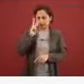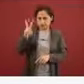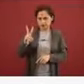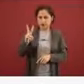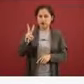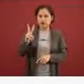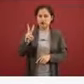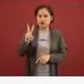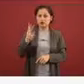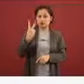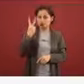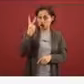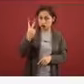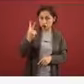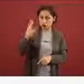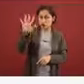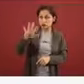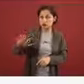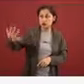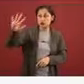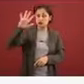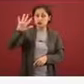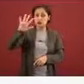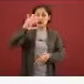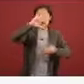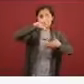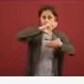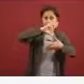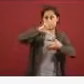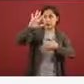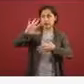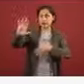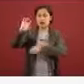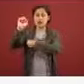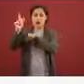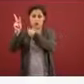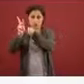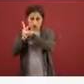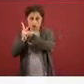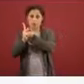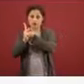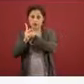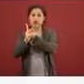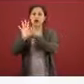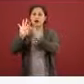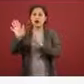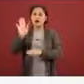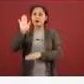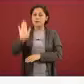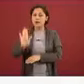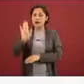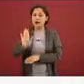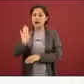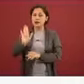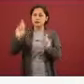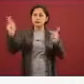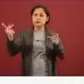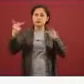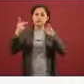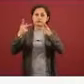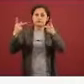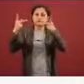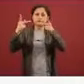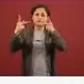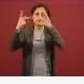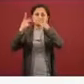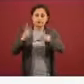o regiones administrativas de la Organización Mundial de la Salud, están teniendo ya casi igual contribución a la continuidad de la